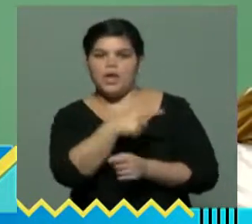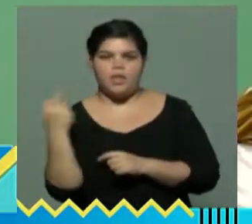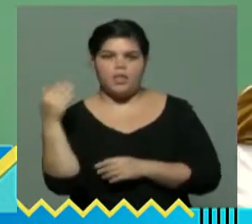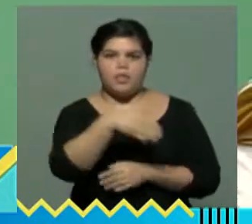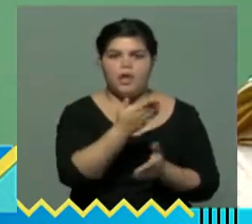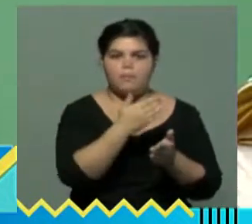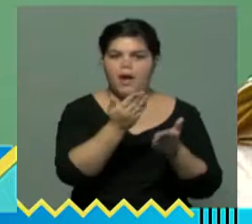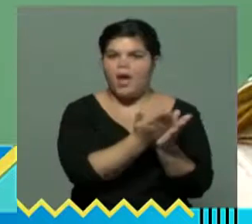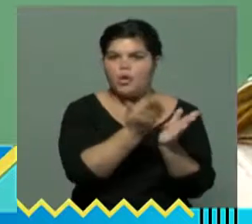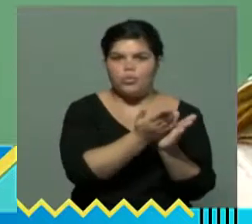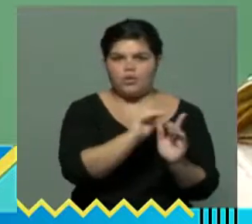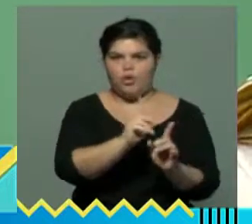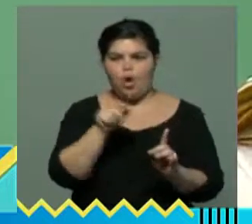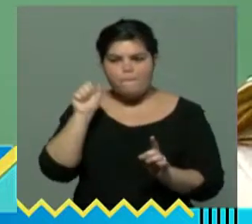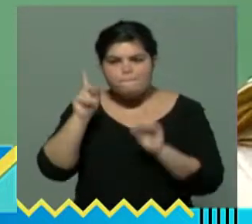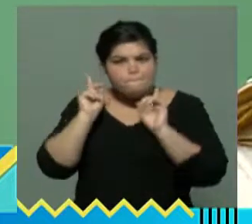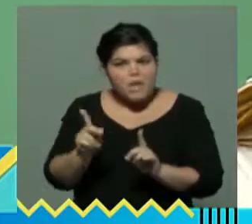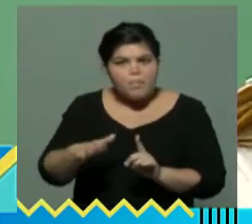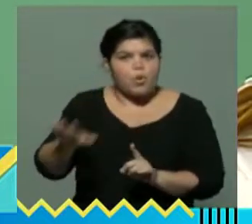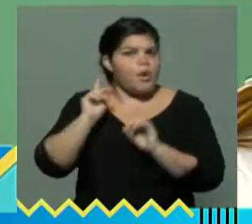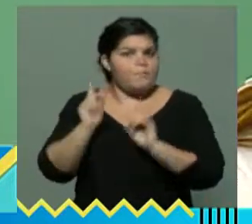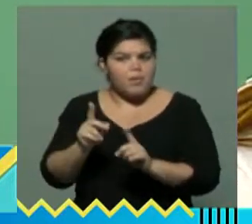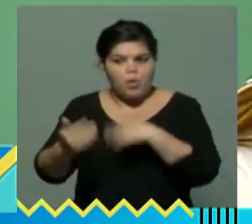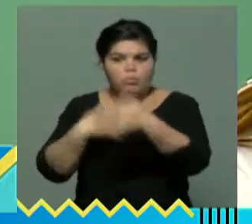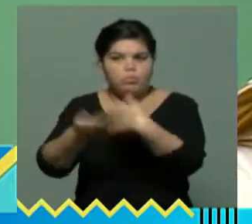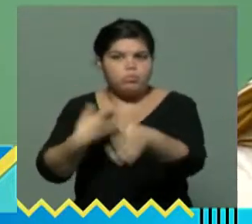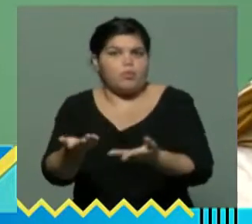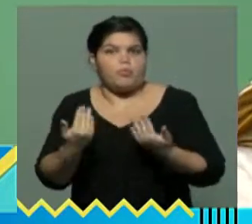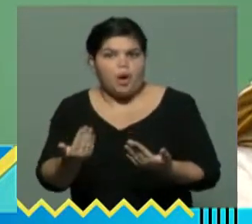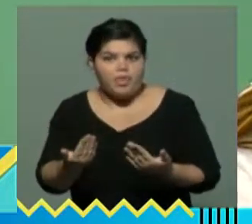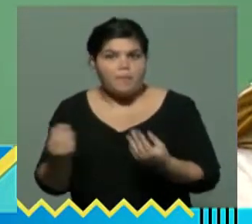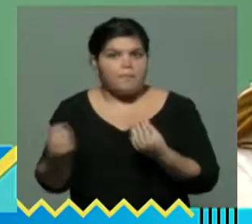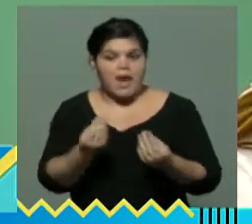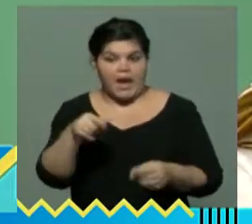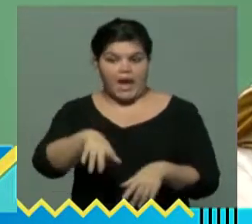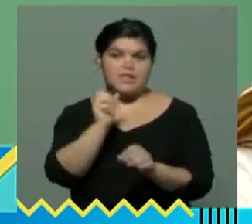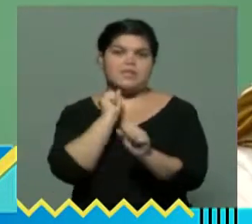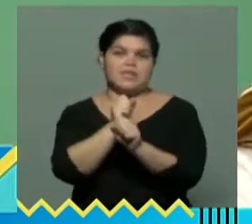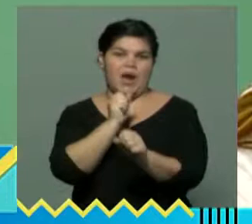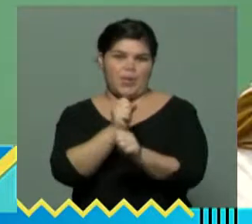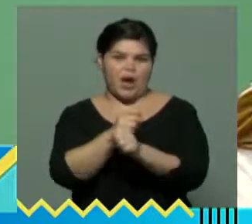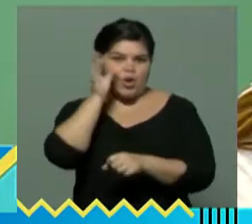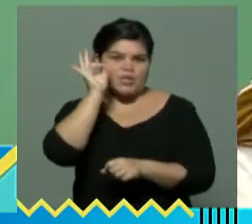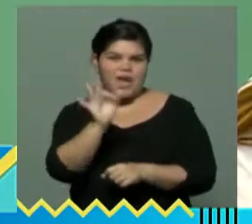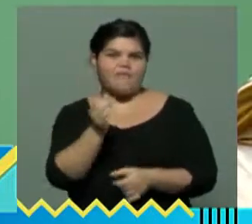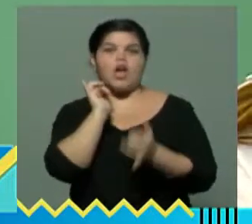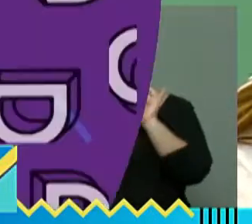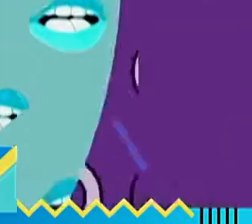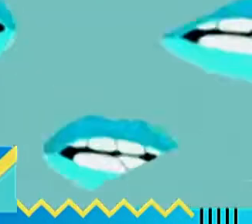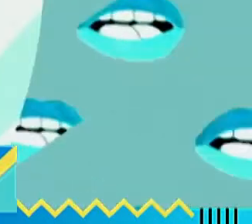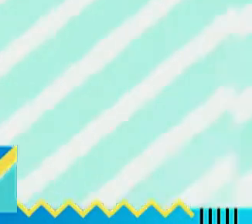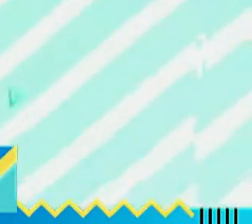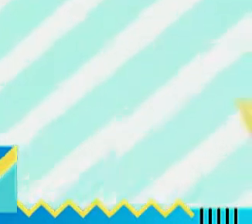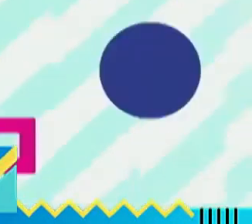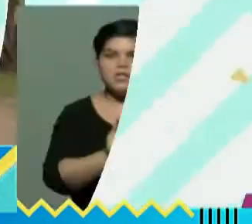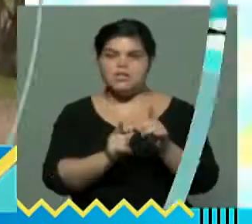tu contexto. Creo que esa fue una herramienta para asumir que el trabajo en el joven muchas veces es un trabajo temporal, porque